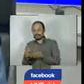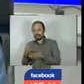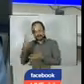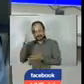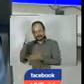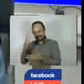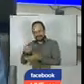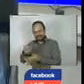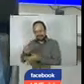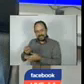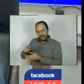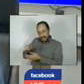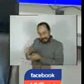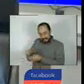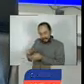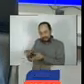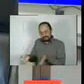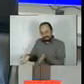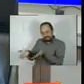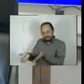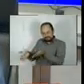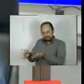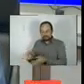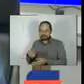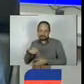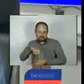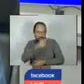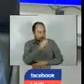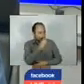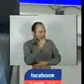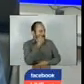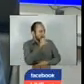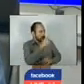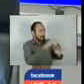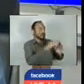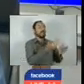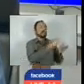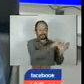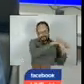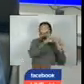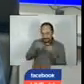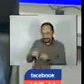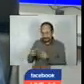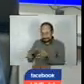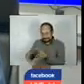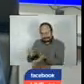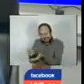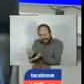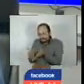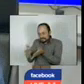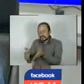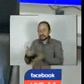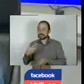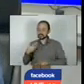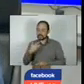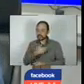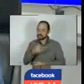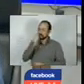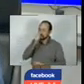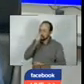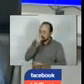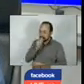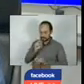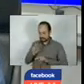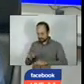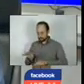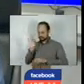momentáneamente para que busca su comida o casa y luego regresa por ellos. Entonces tenemos que tener paciencia de esperar